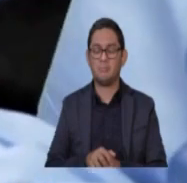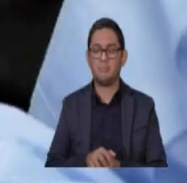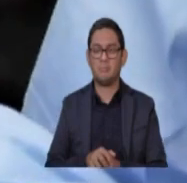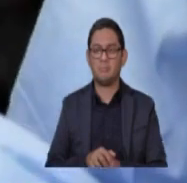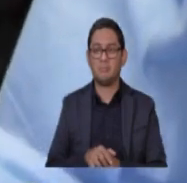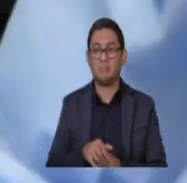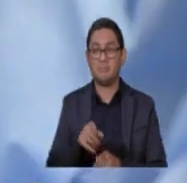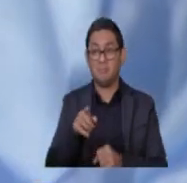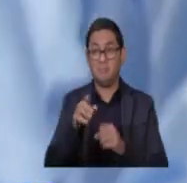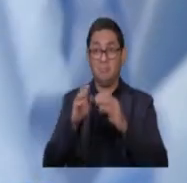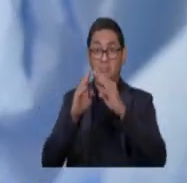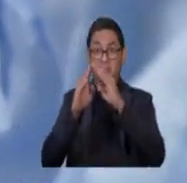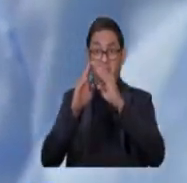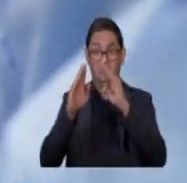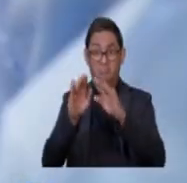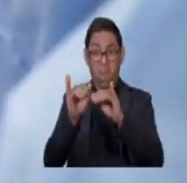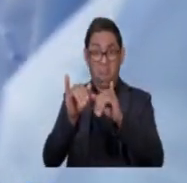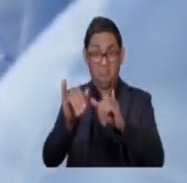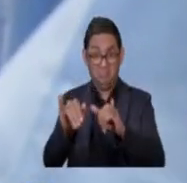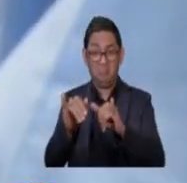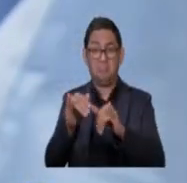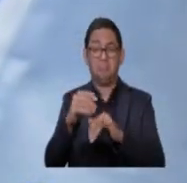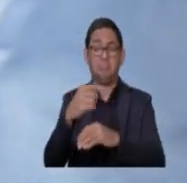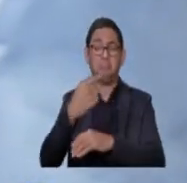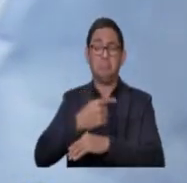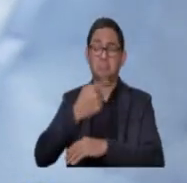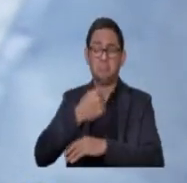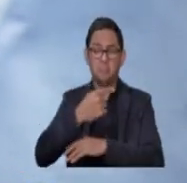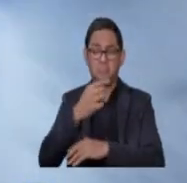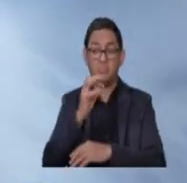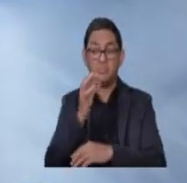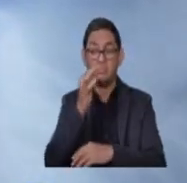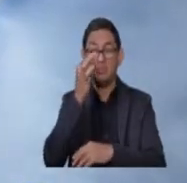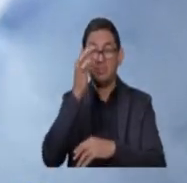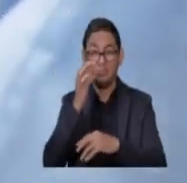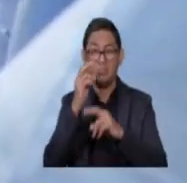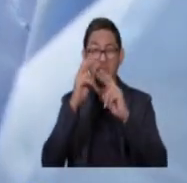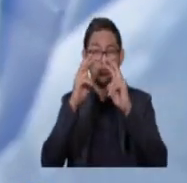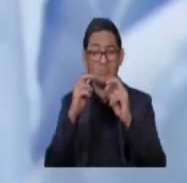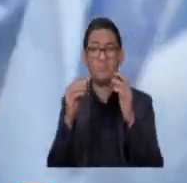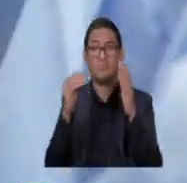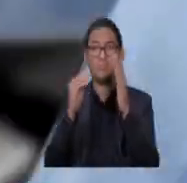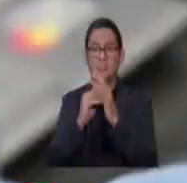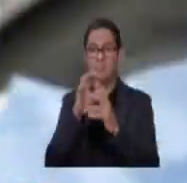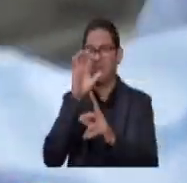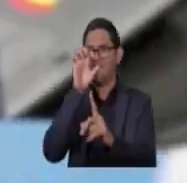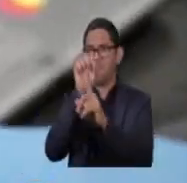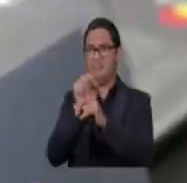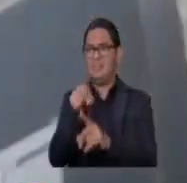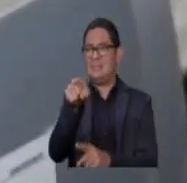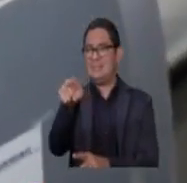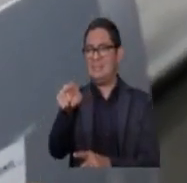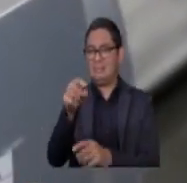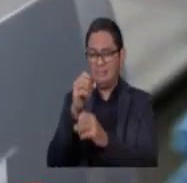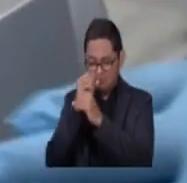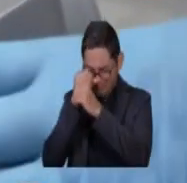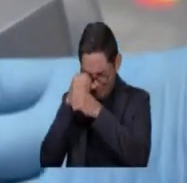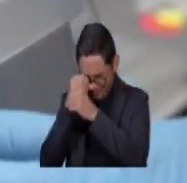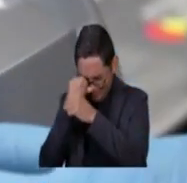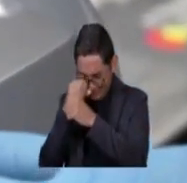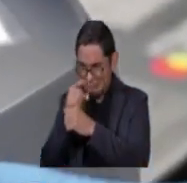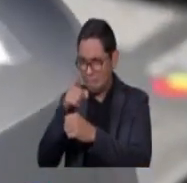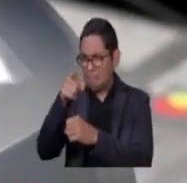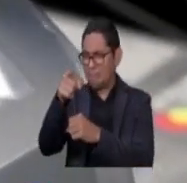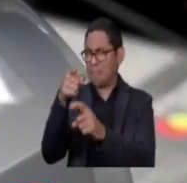en cuarentena y después de siete días se logra detectar la cepa que proviene